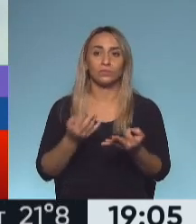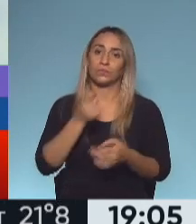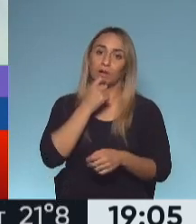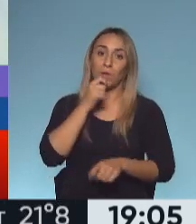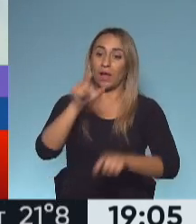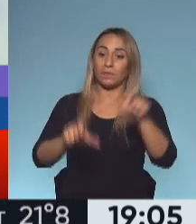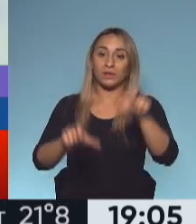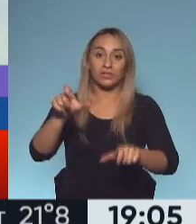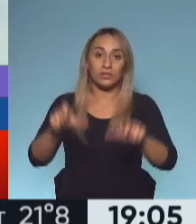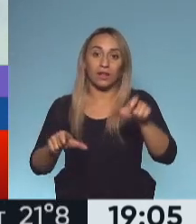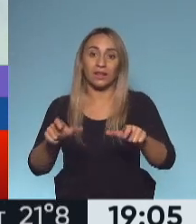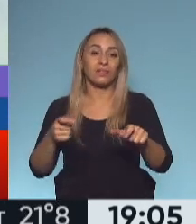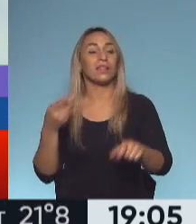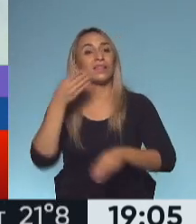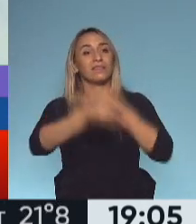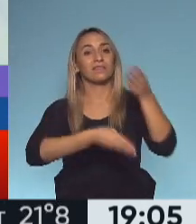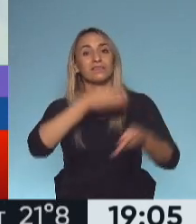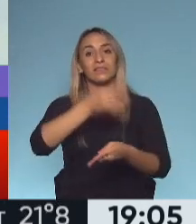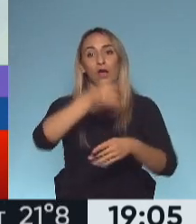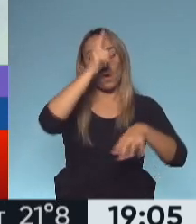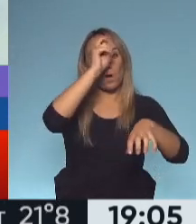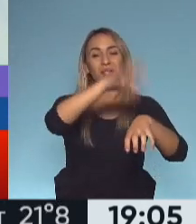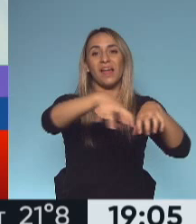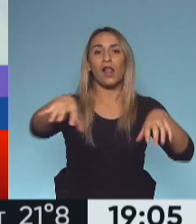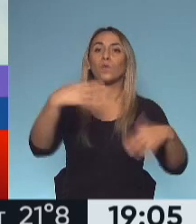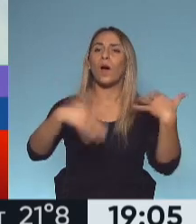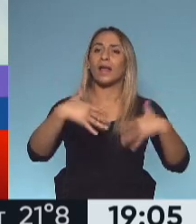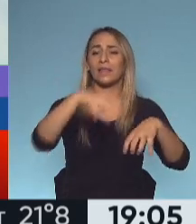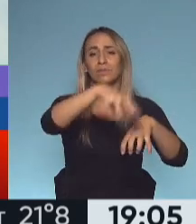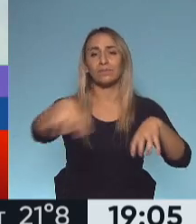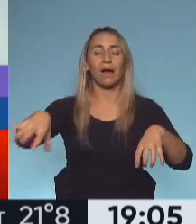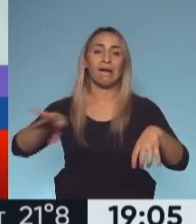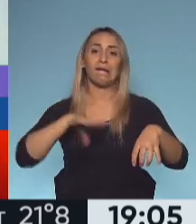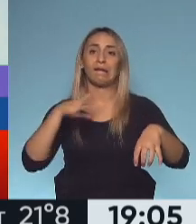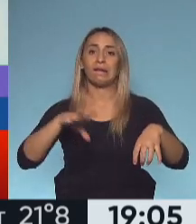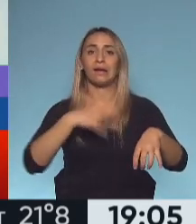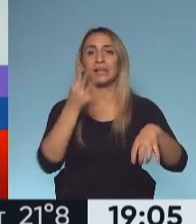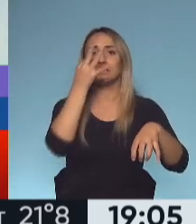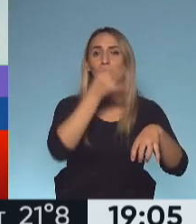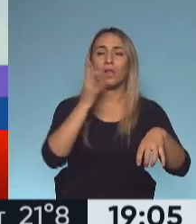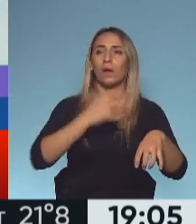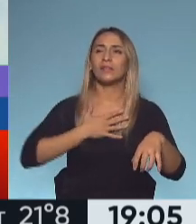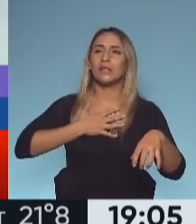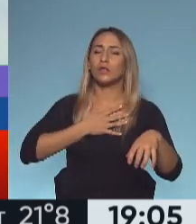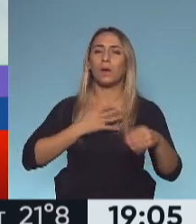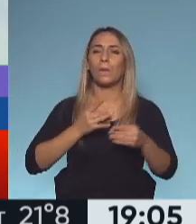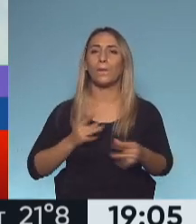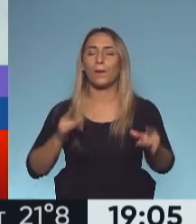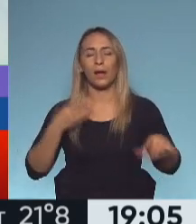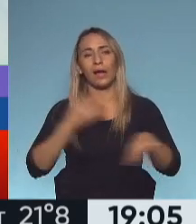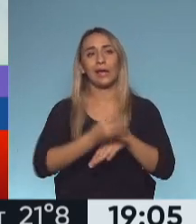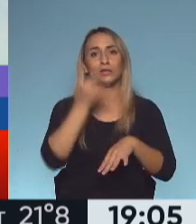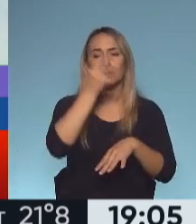no concurran a las guardias para hacerse una PCR por las dudas porque fueron un contacto o porque tienen síntomas leves. Las guardias no son para